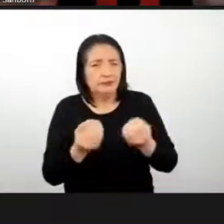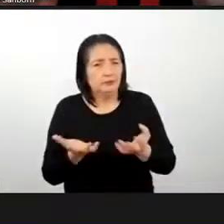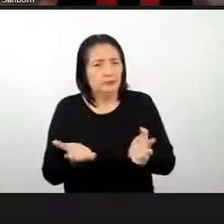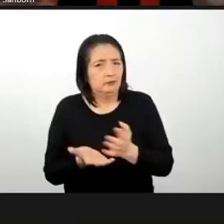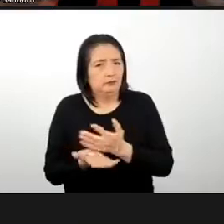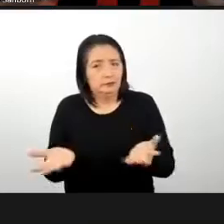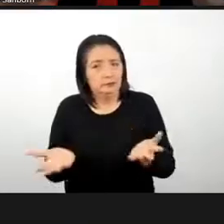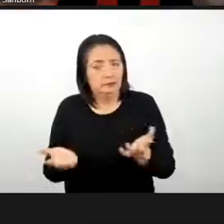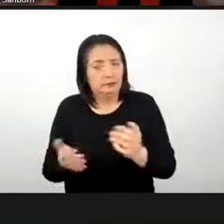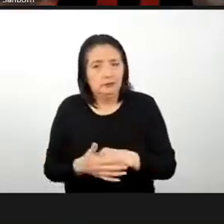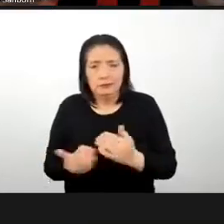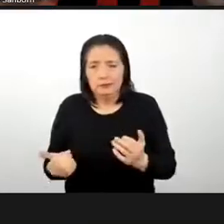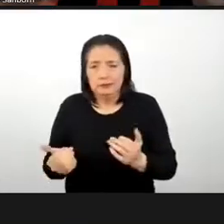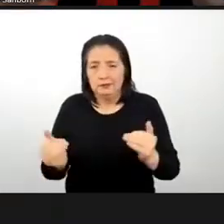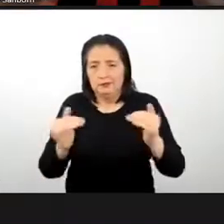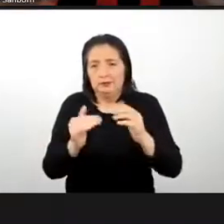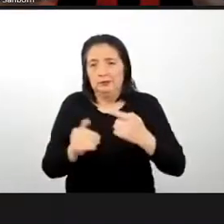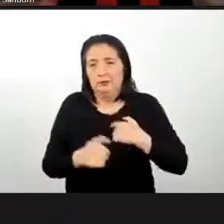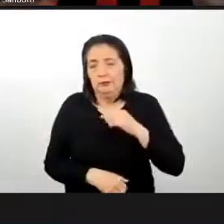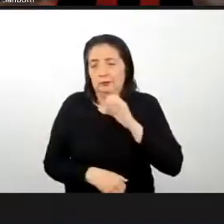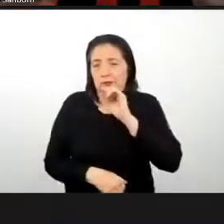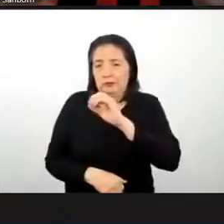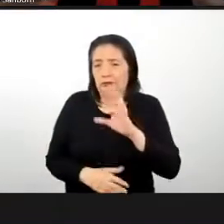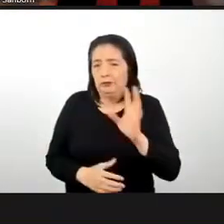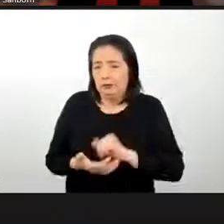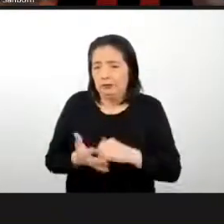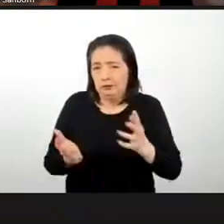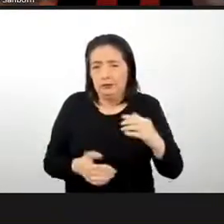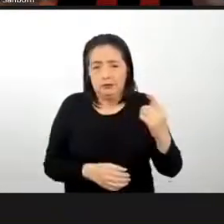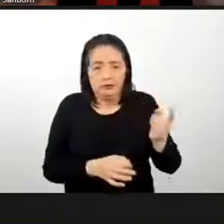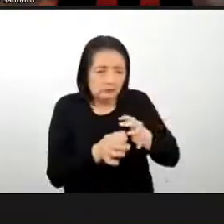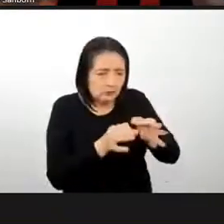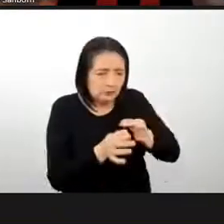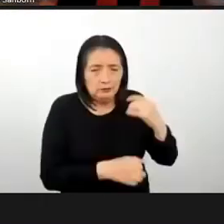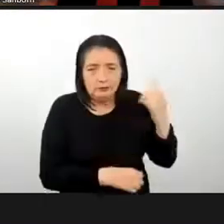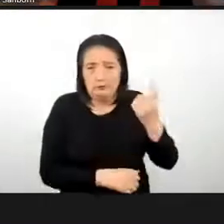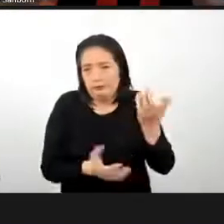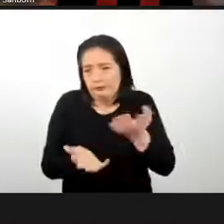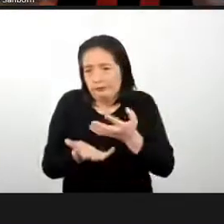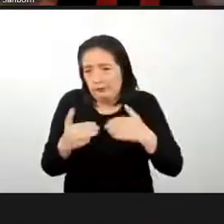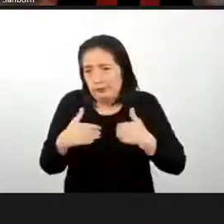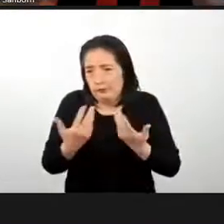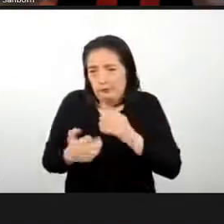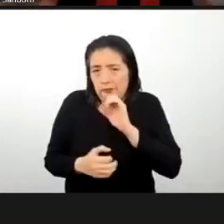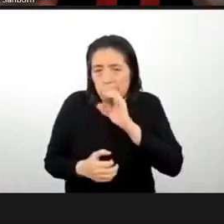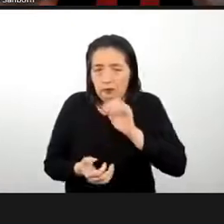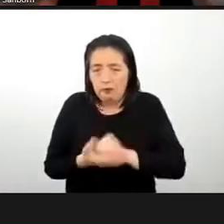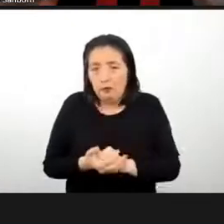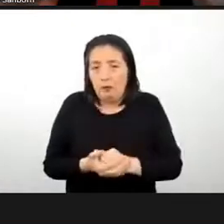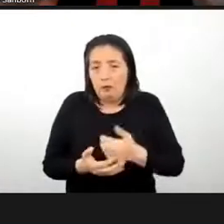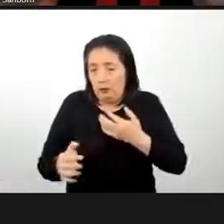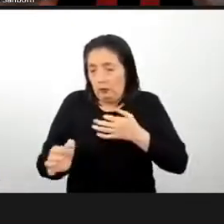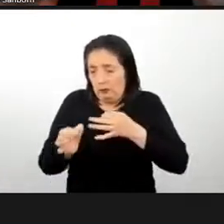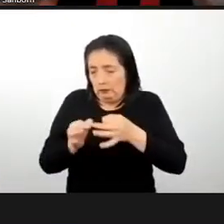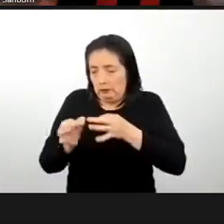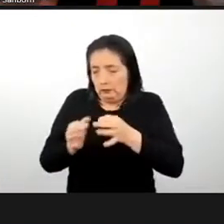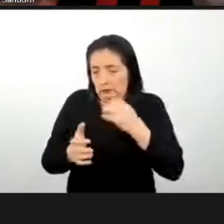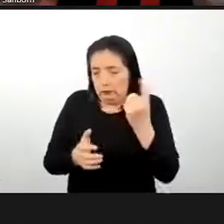esto evidentemente yo no puedo hacer una afirmación sobre esto con carácter general, habrá de todo, habrá de todo.